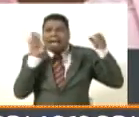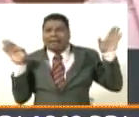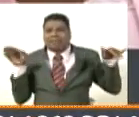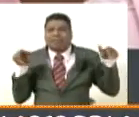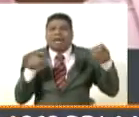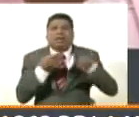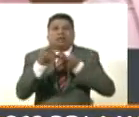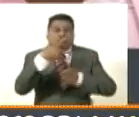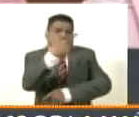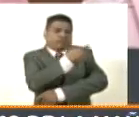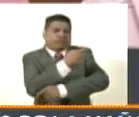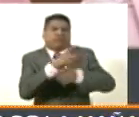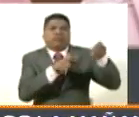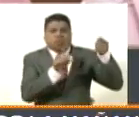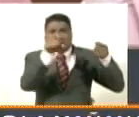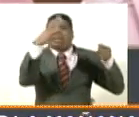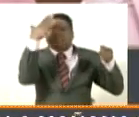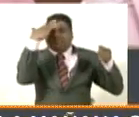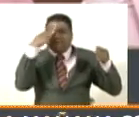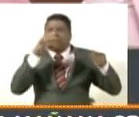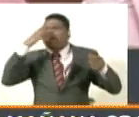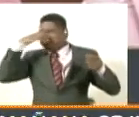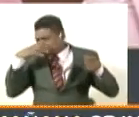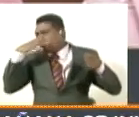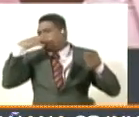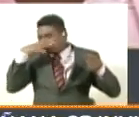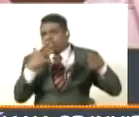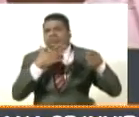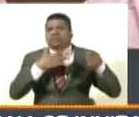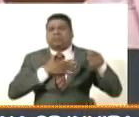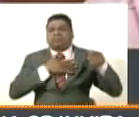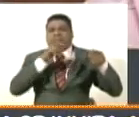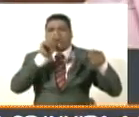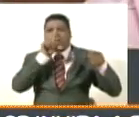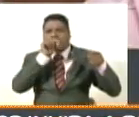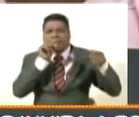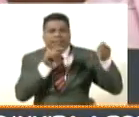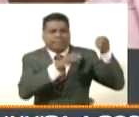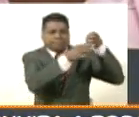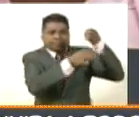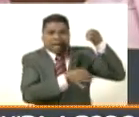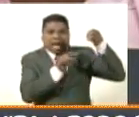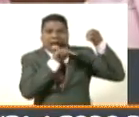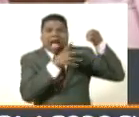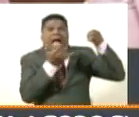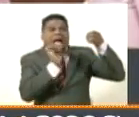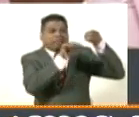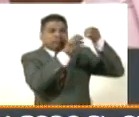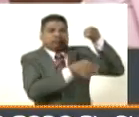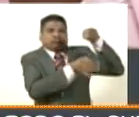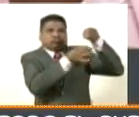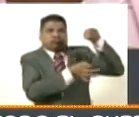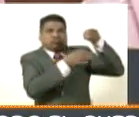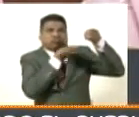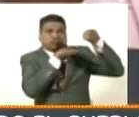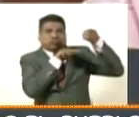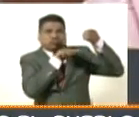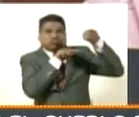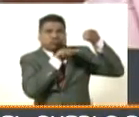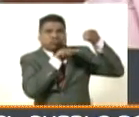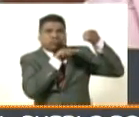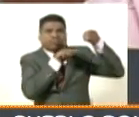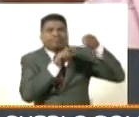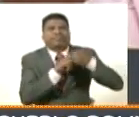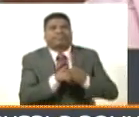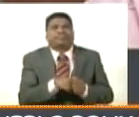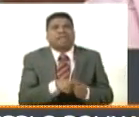la influenza, como ustedes saben, tiene sus características, tienen sus patologías, y en ese sentido el llamado